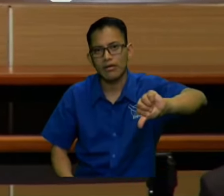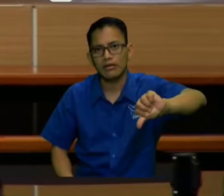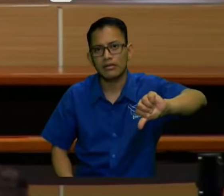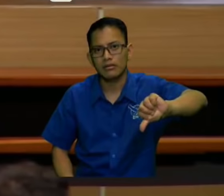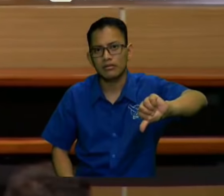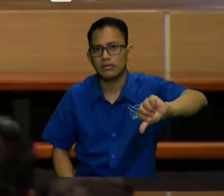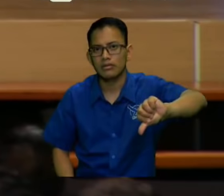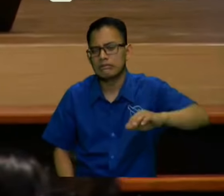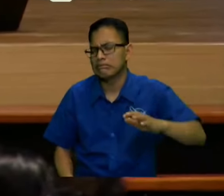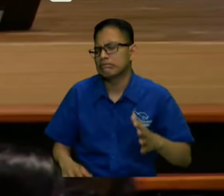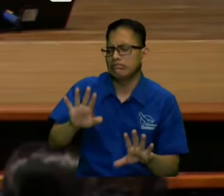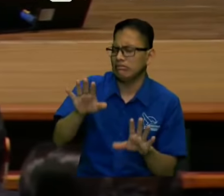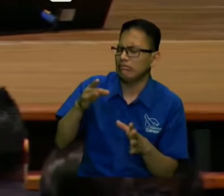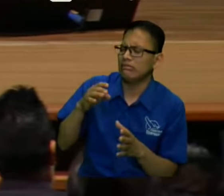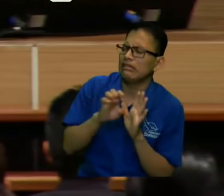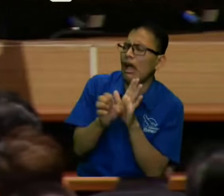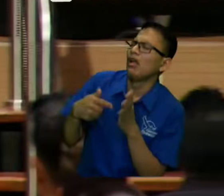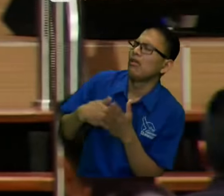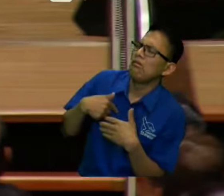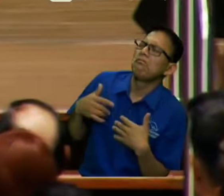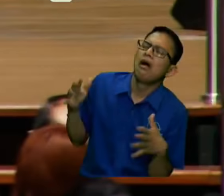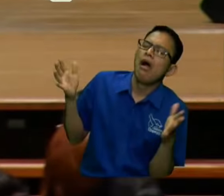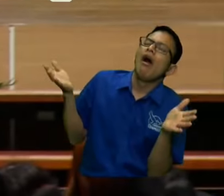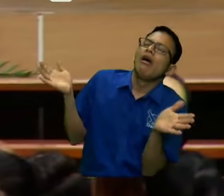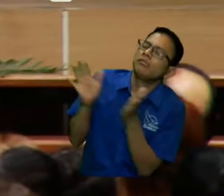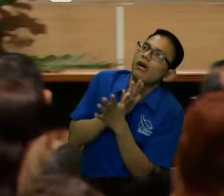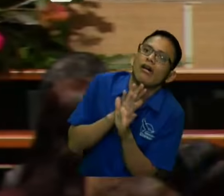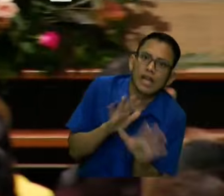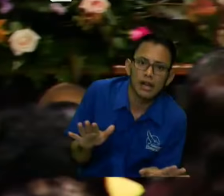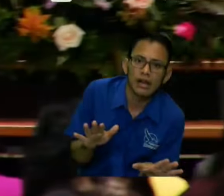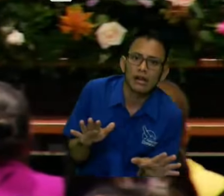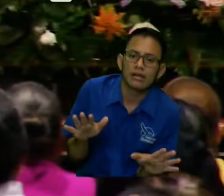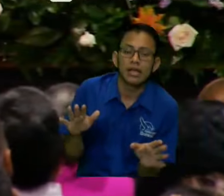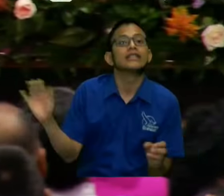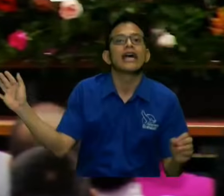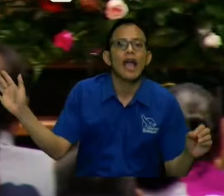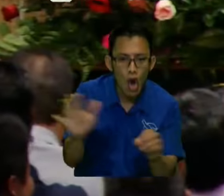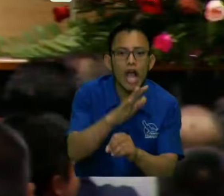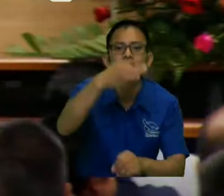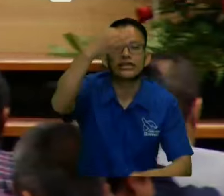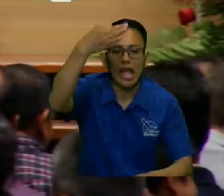Si tú dices: ay, me voy a morir, que se te haga.